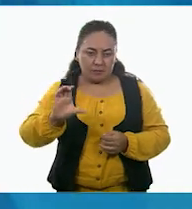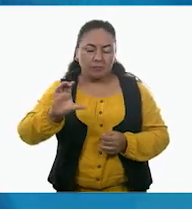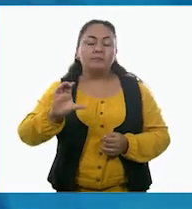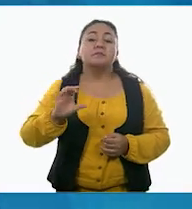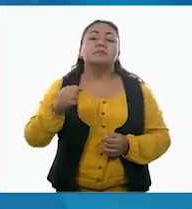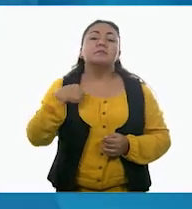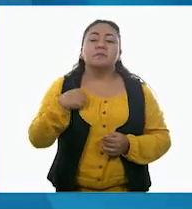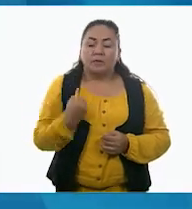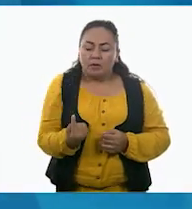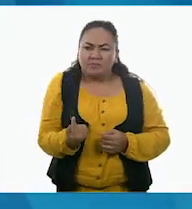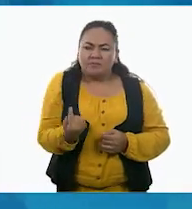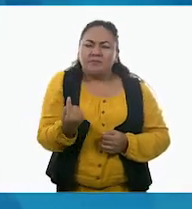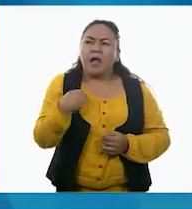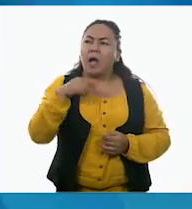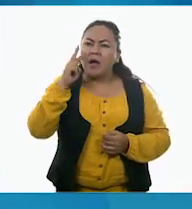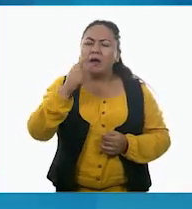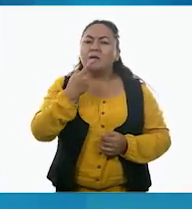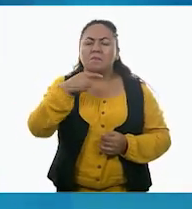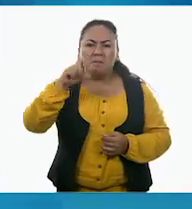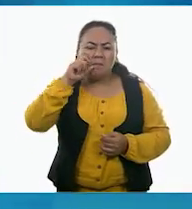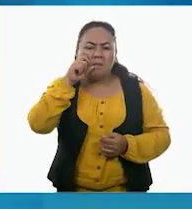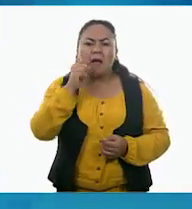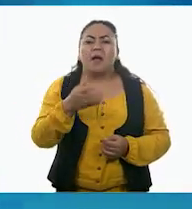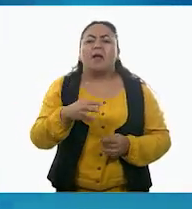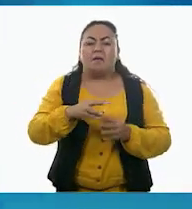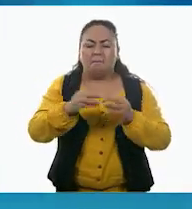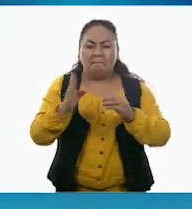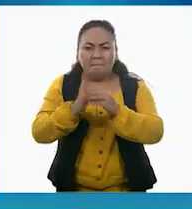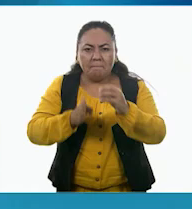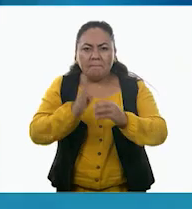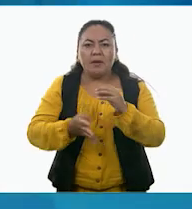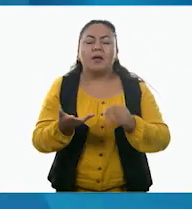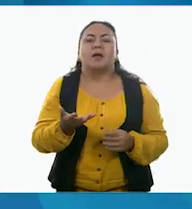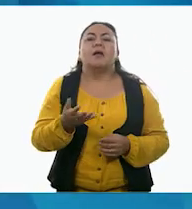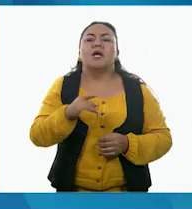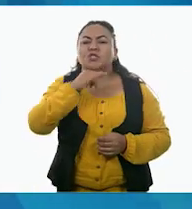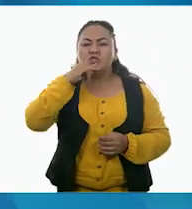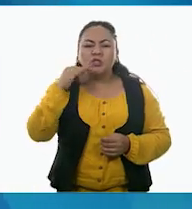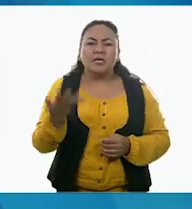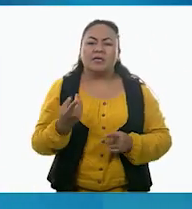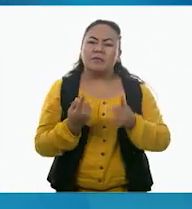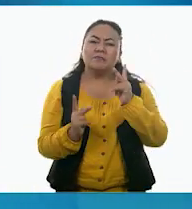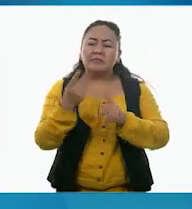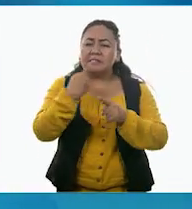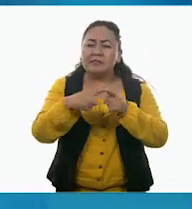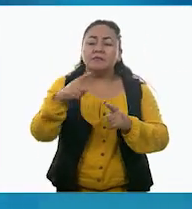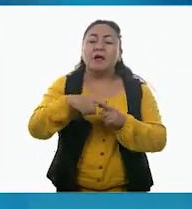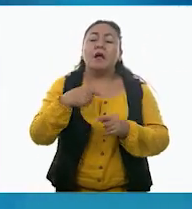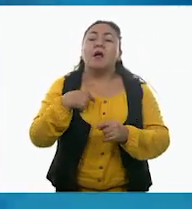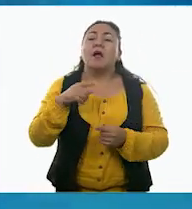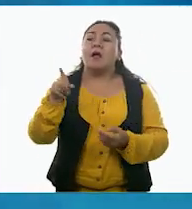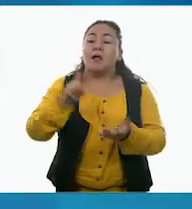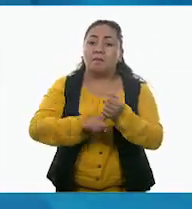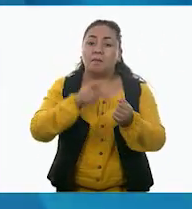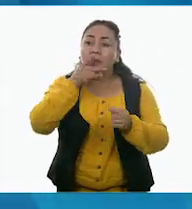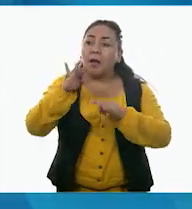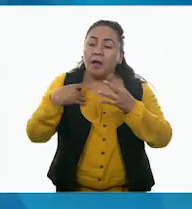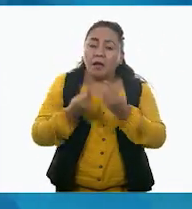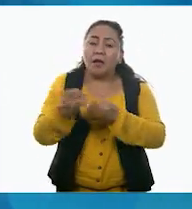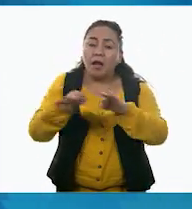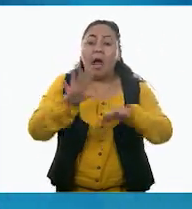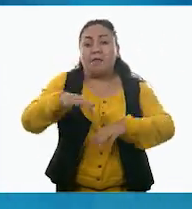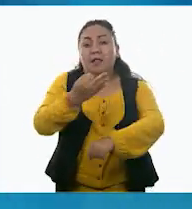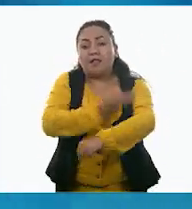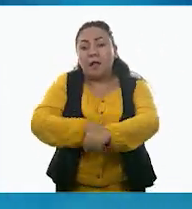infancia entre tomate, pepino, chile, cultivos, que mis papás pues trabajaban y yo por las tardes entraba a veces con mis